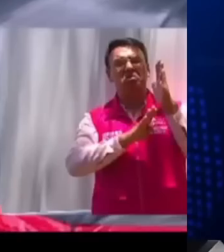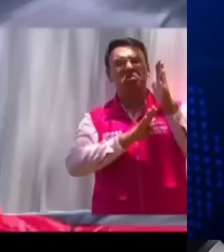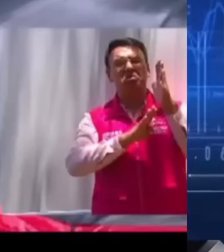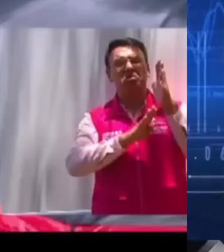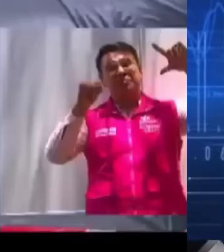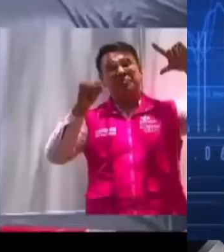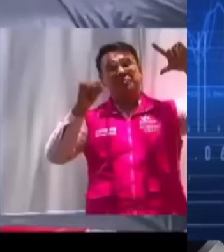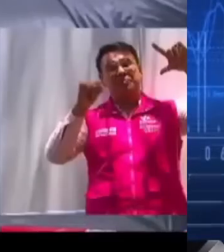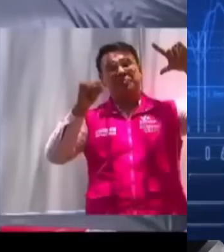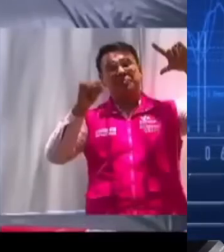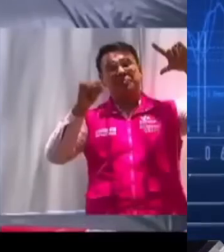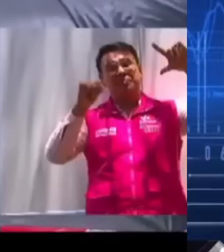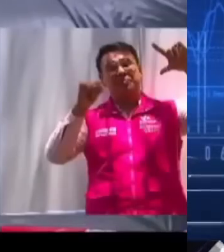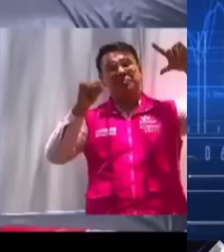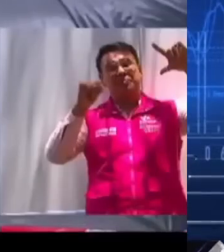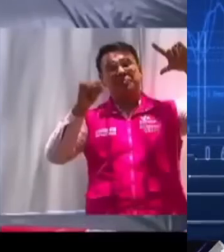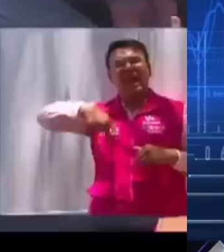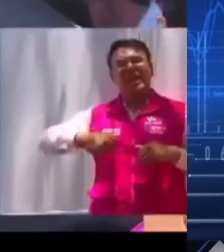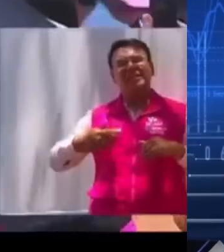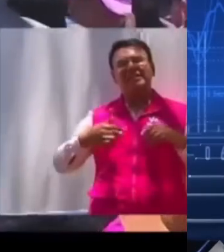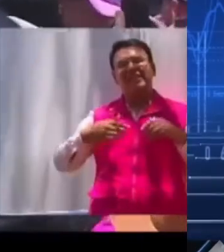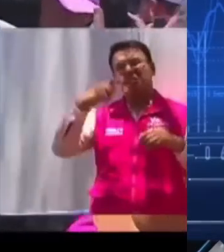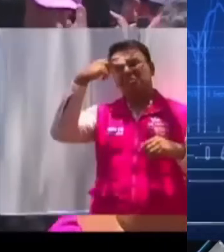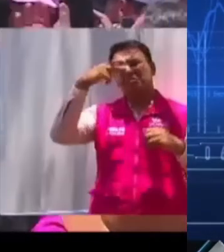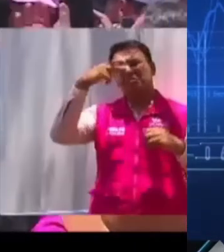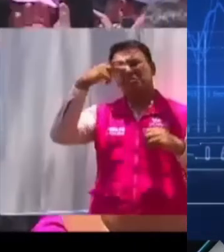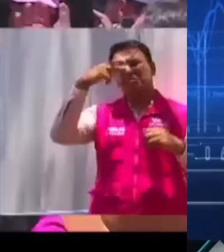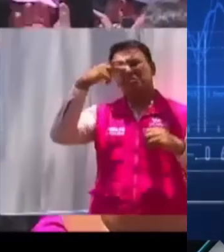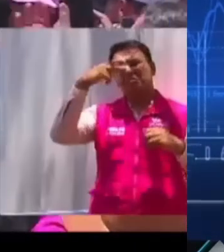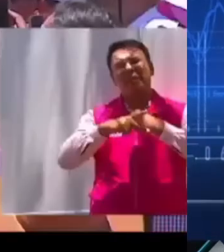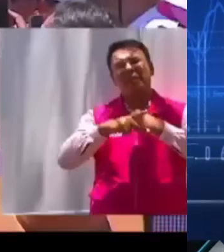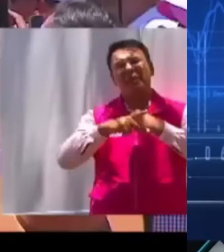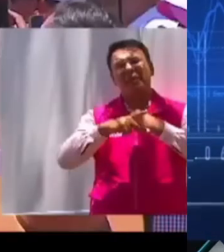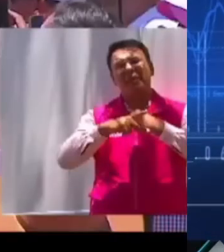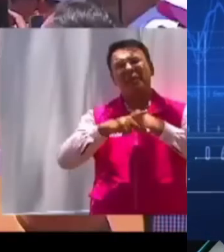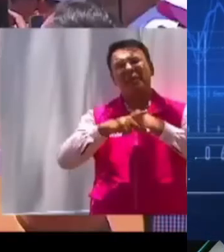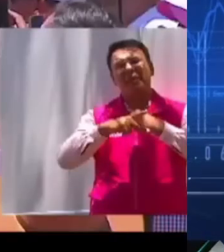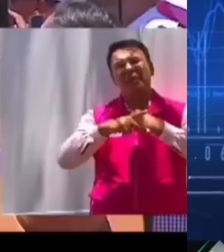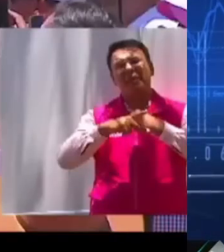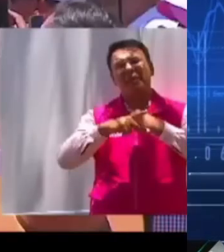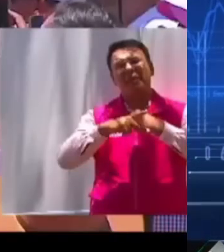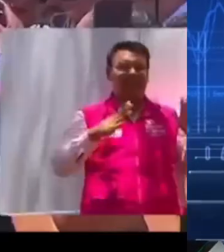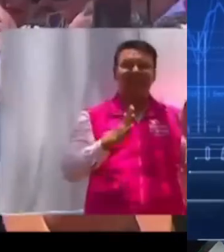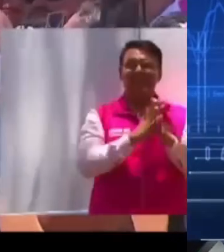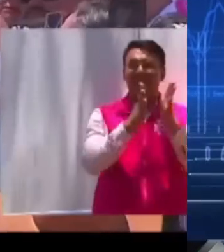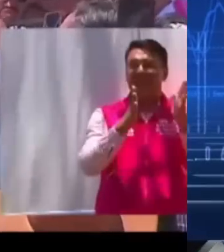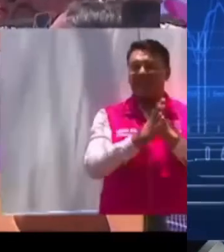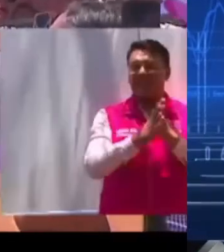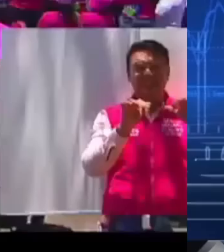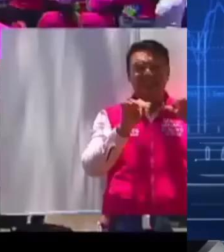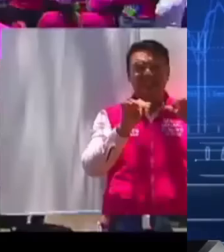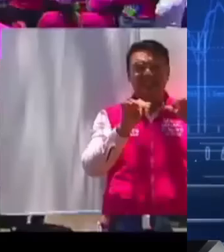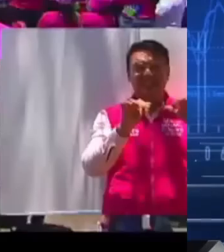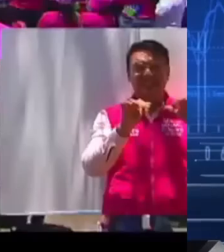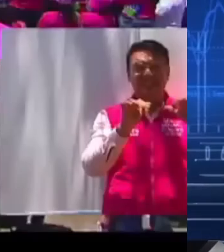sería de este país sin el poder ciudadano sin el poder incluyente de